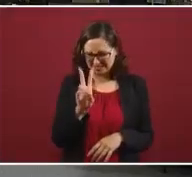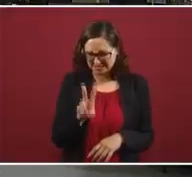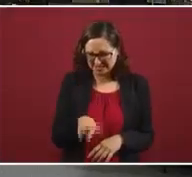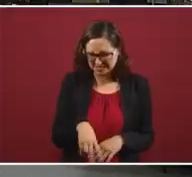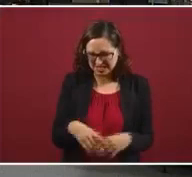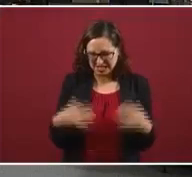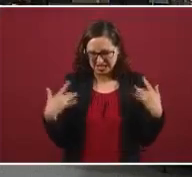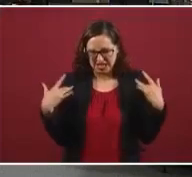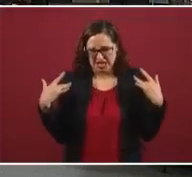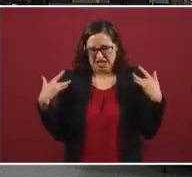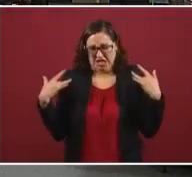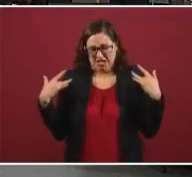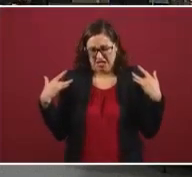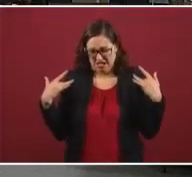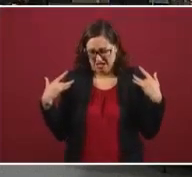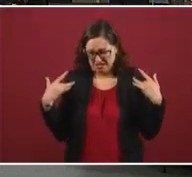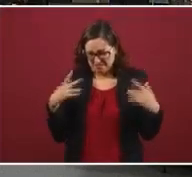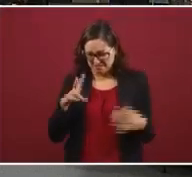¿O es un recurso